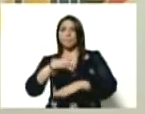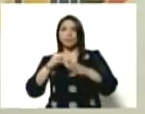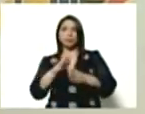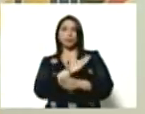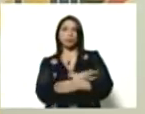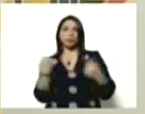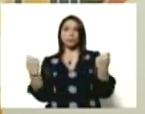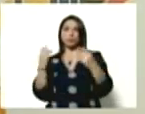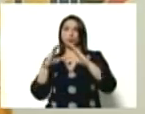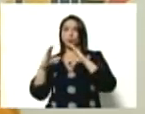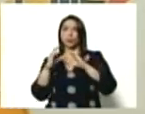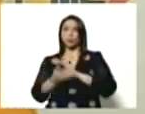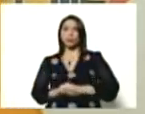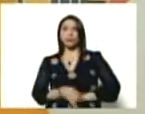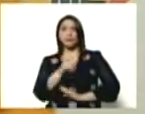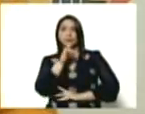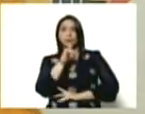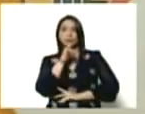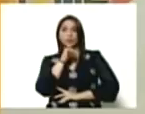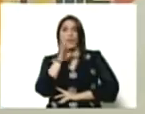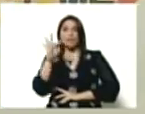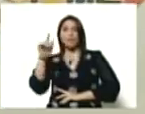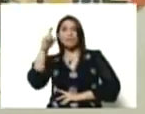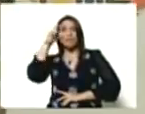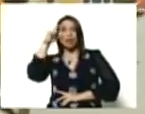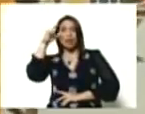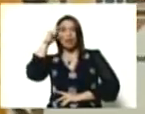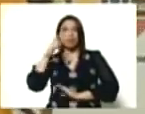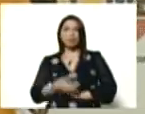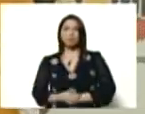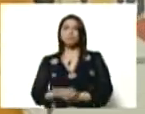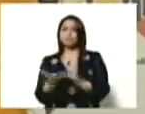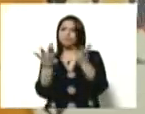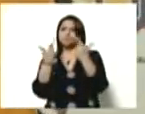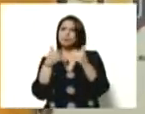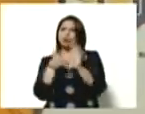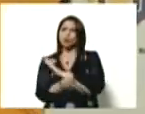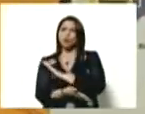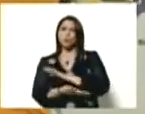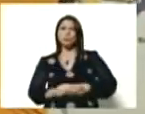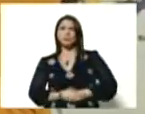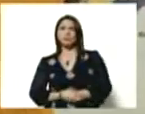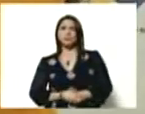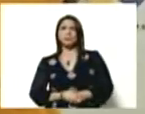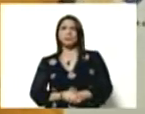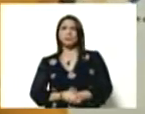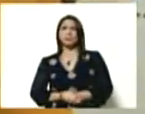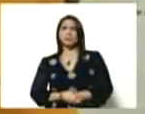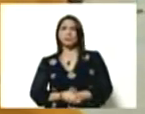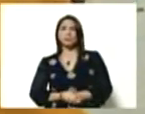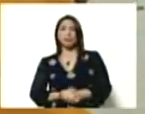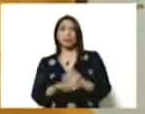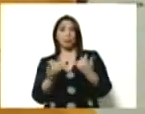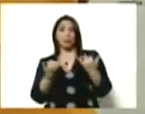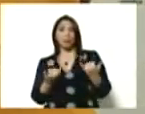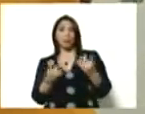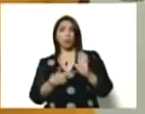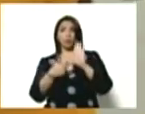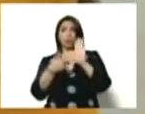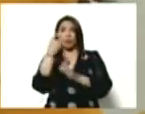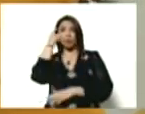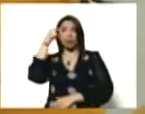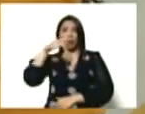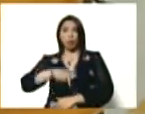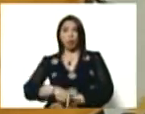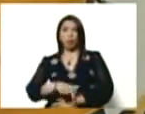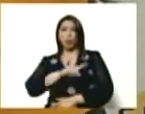Popular para la Comunicación y la Información, Freddy Ñáñez, y me gustaría que nos comentara, usted presenció la solución tecnológica que fue presentada el día de hoy.